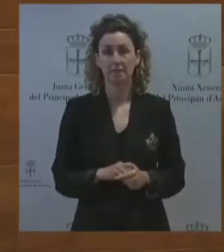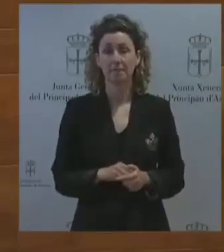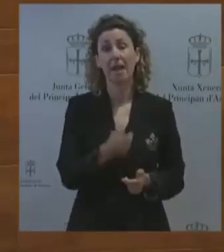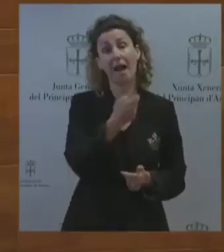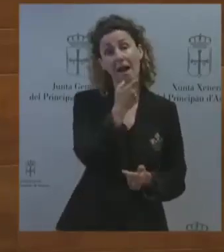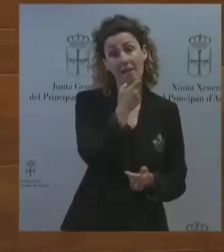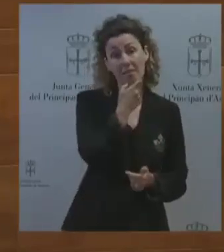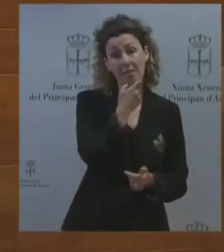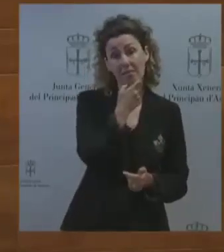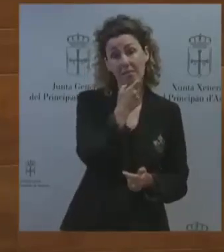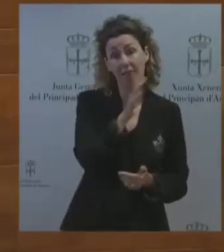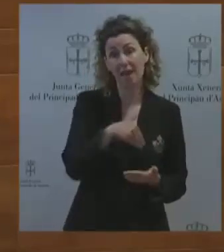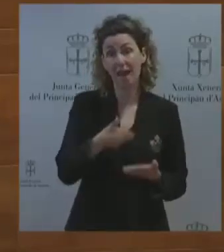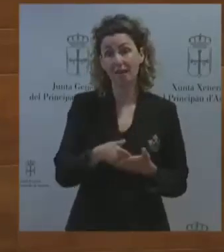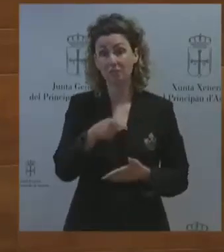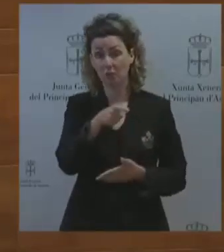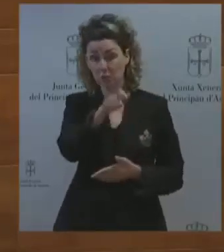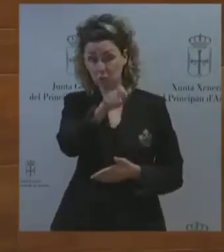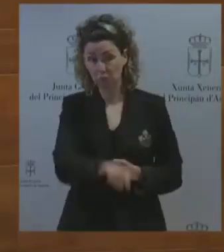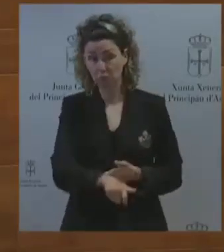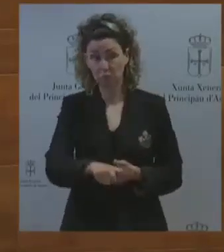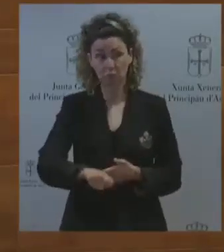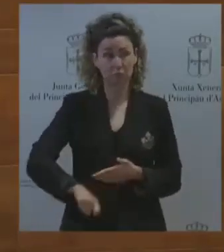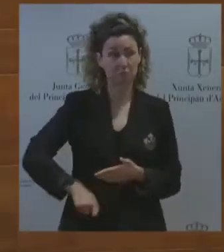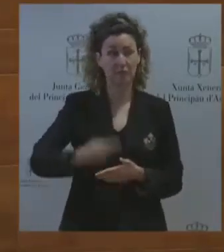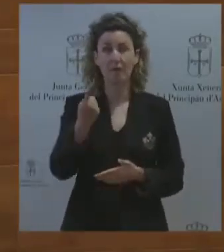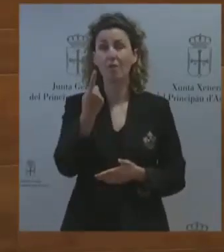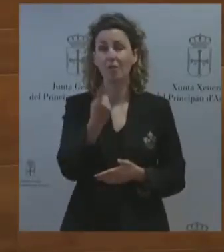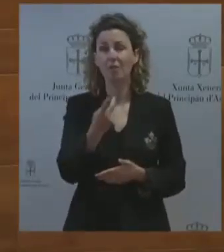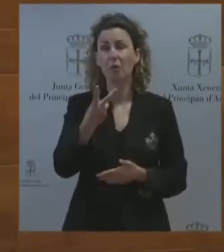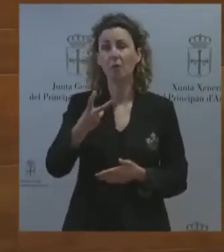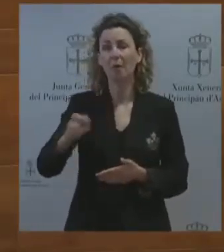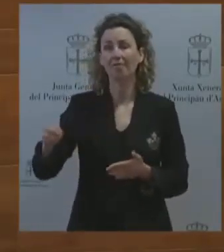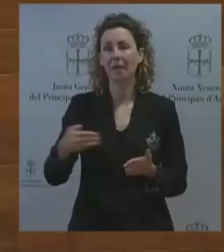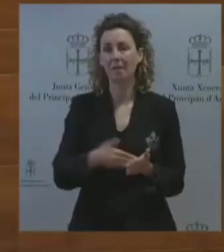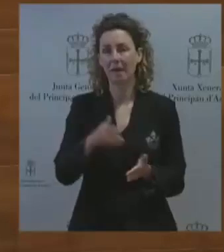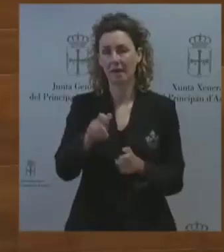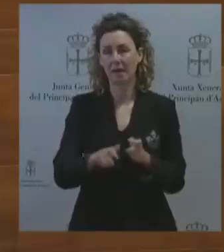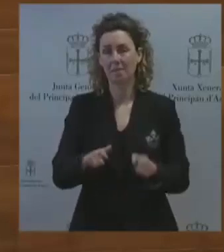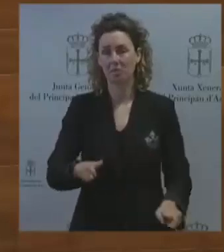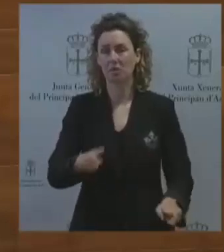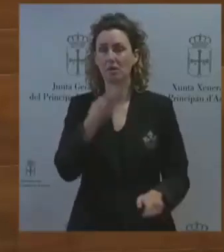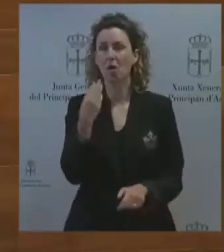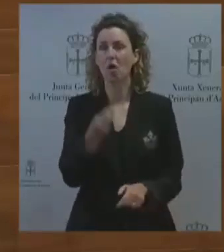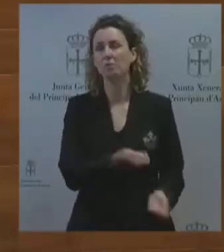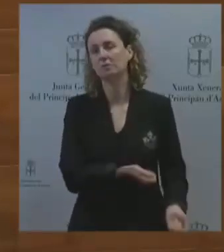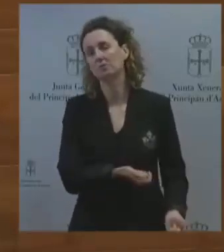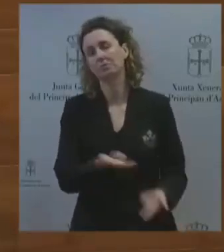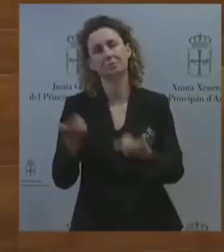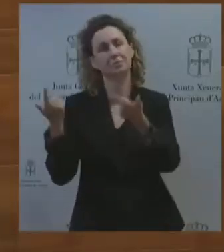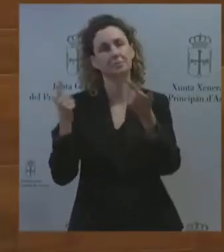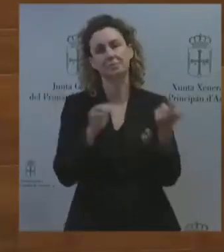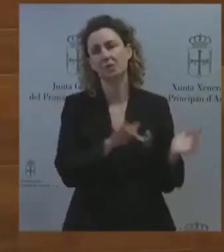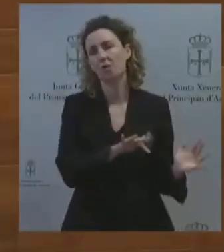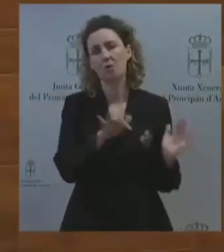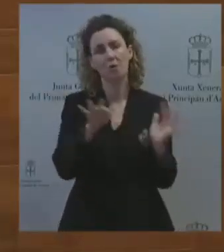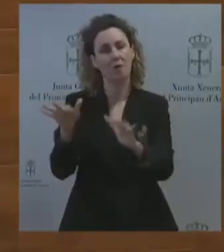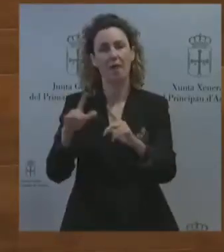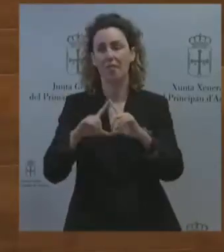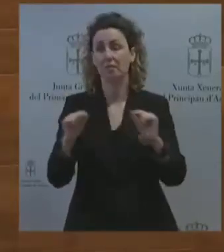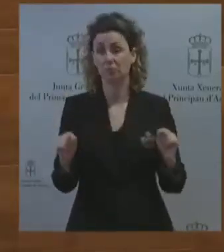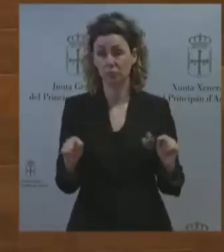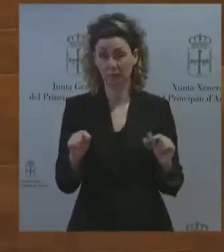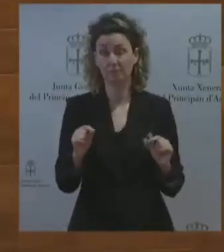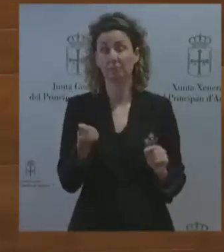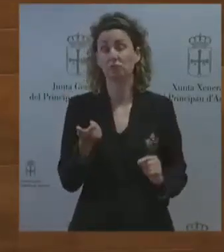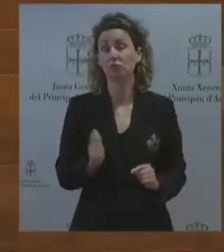más de 120.000 jóvenes asturianos han tenido que irse fuera de nuestra región a buscarse la vida en las últimas 2 décadas. Señor Barbón,